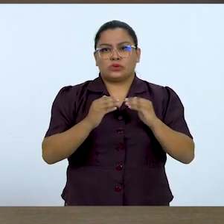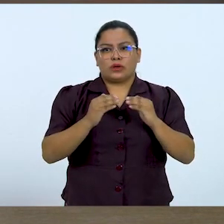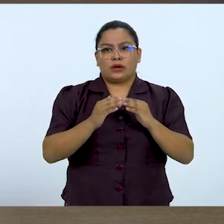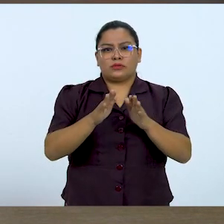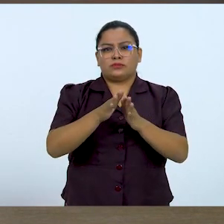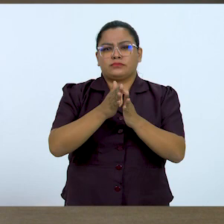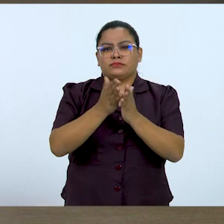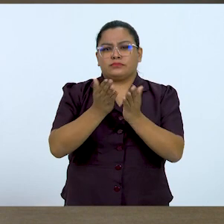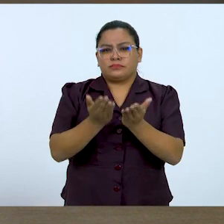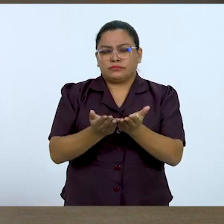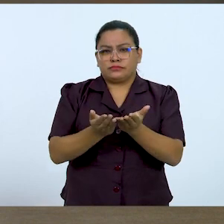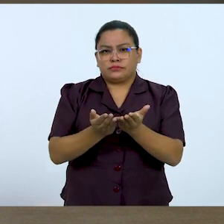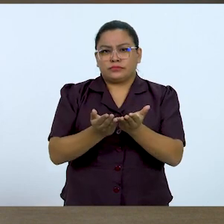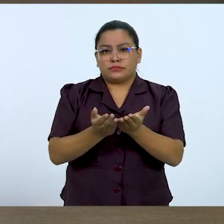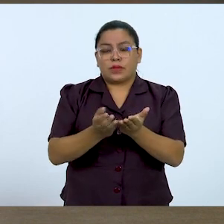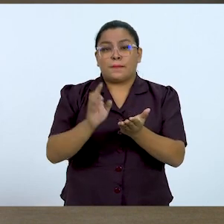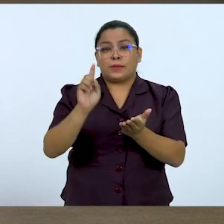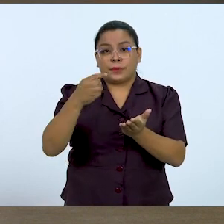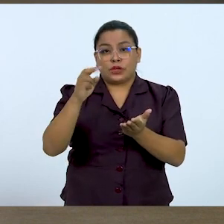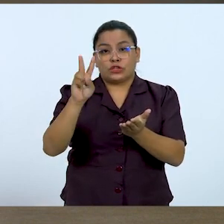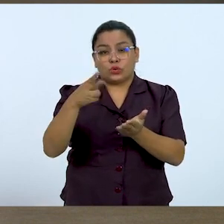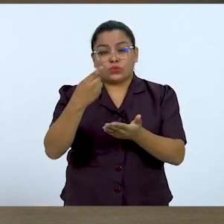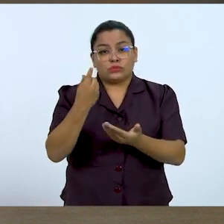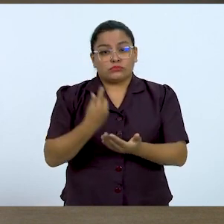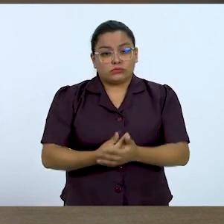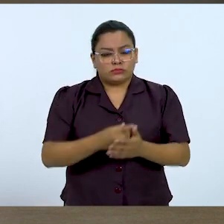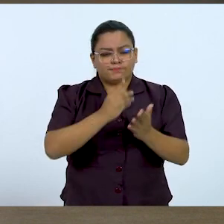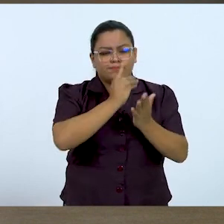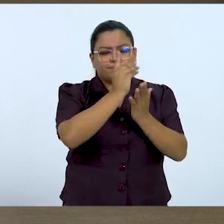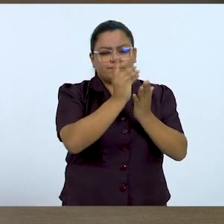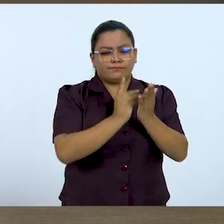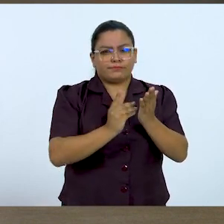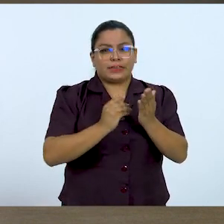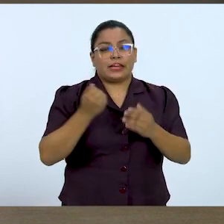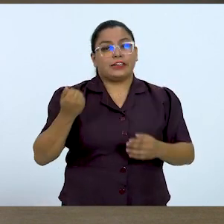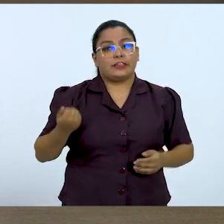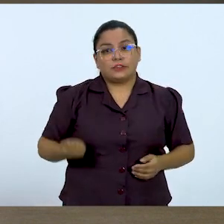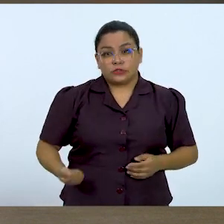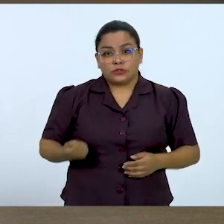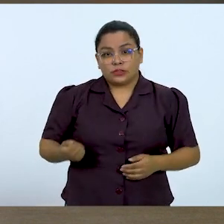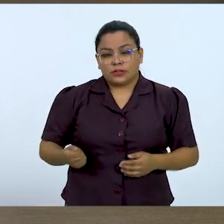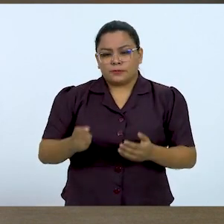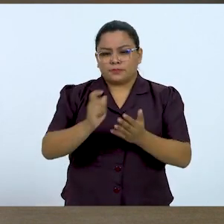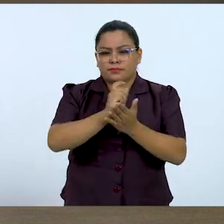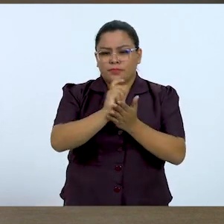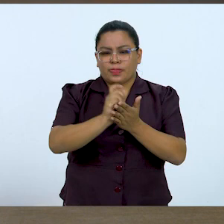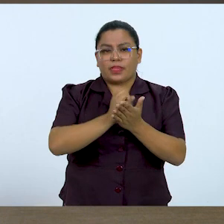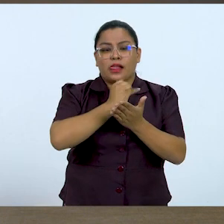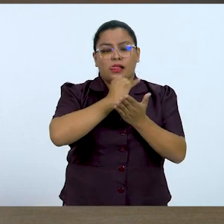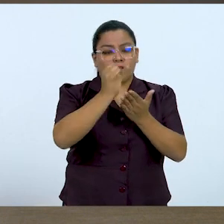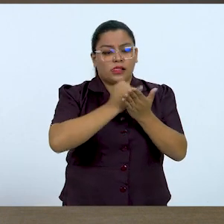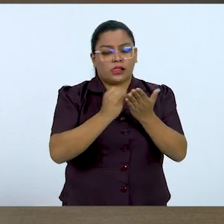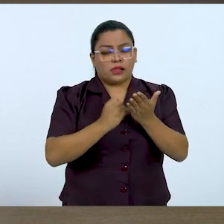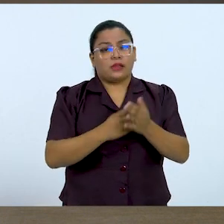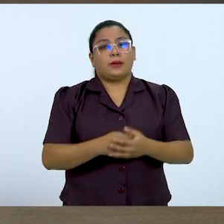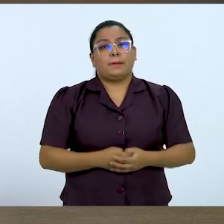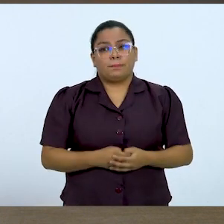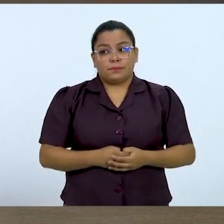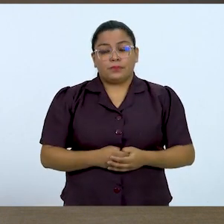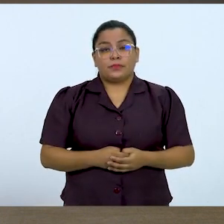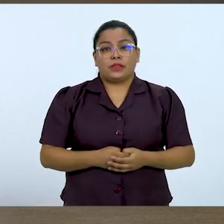Además, los libros de texto de primer y segundo grado están diseñados para que el estudiante escriba y dibuje sobre